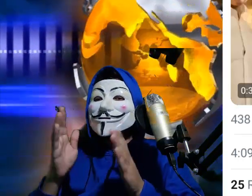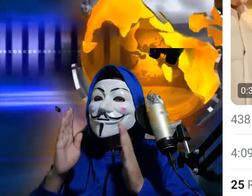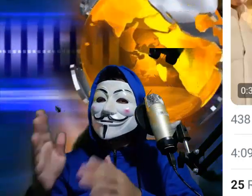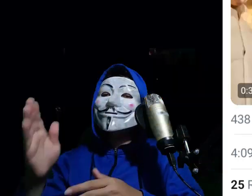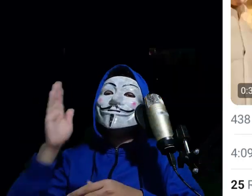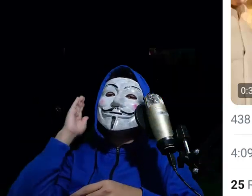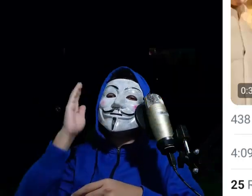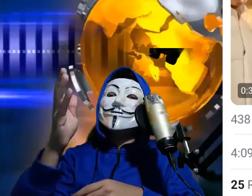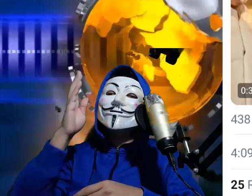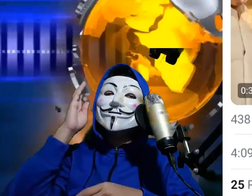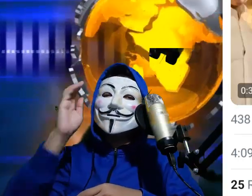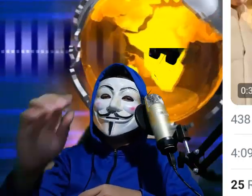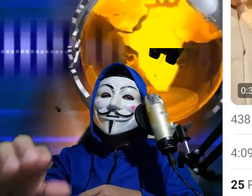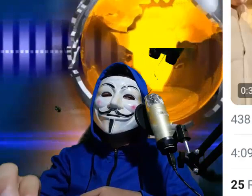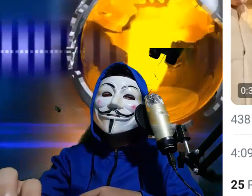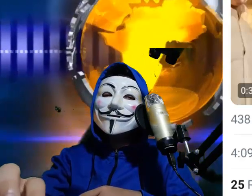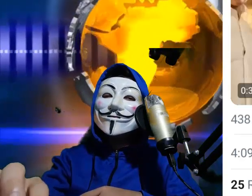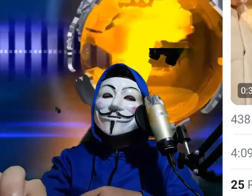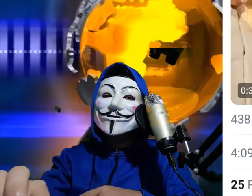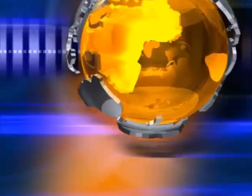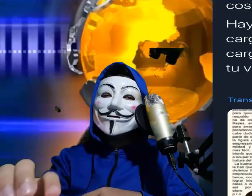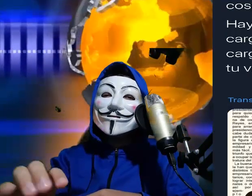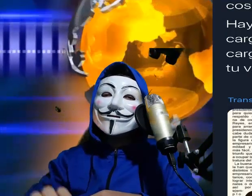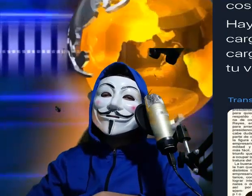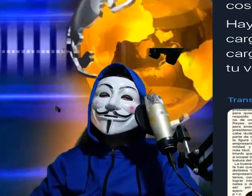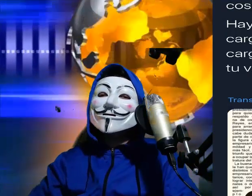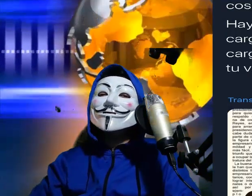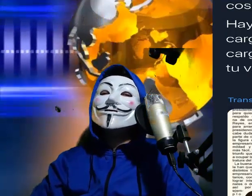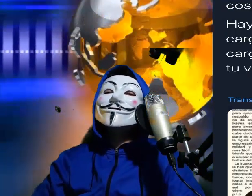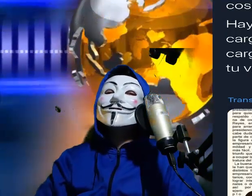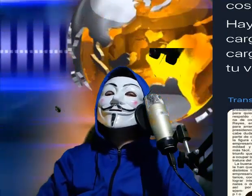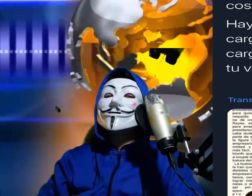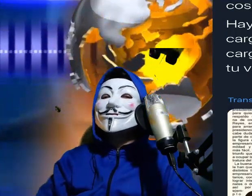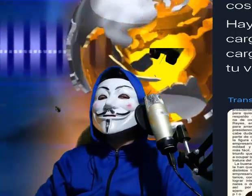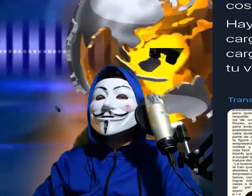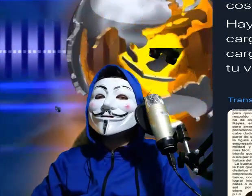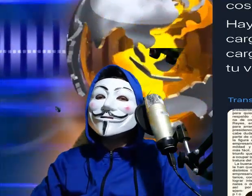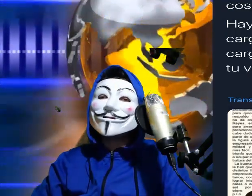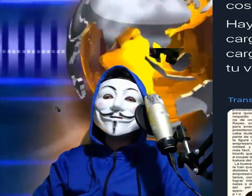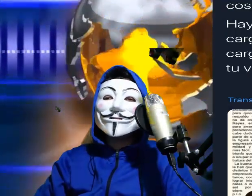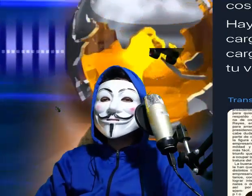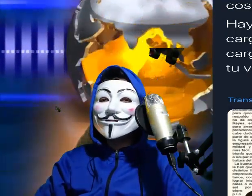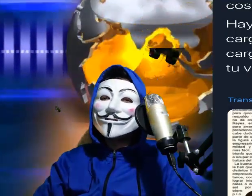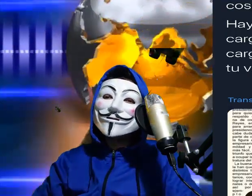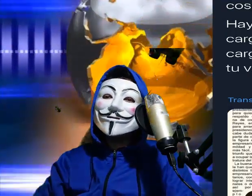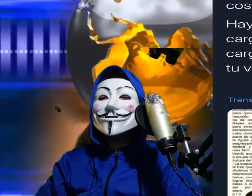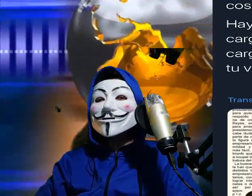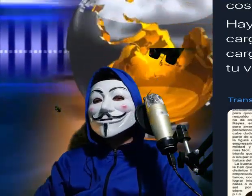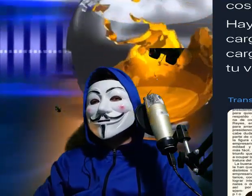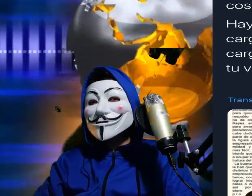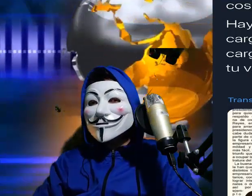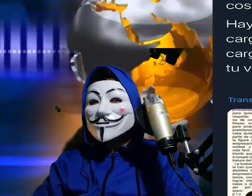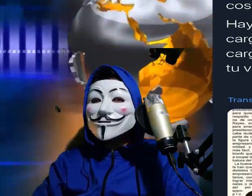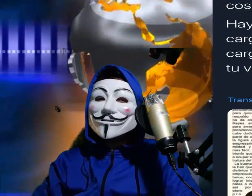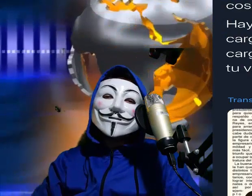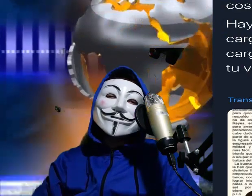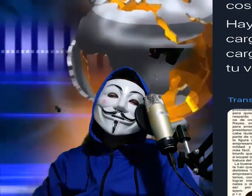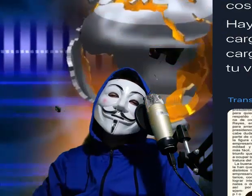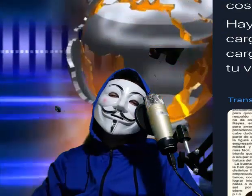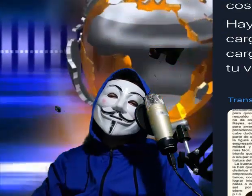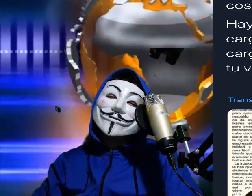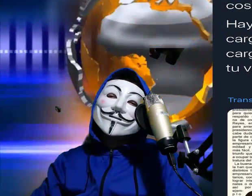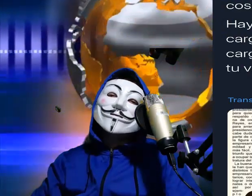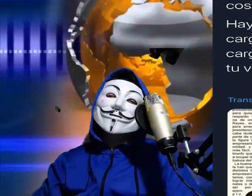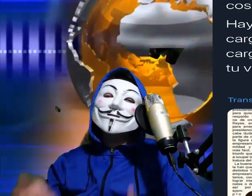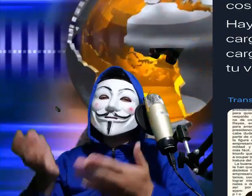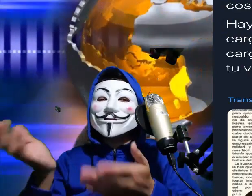el verdadero partido del pueblo. Pero Walter Araujo dice que Luis Reyes es un buen amigo de él. Y desde